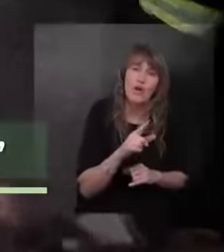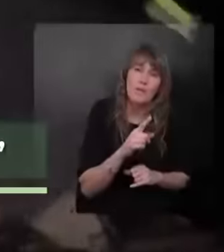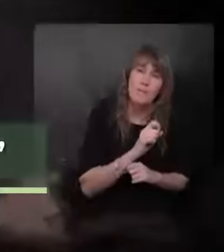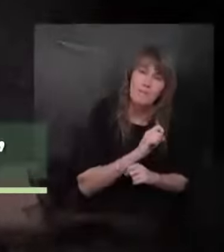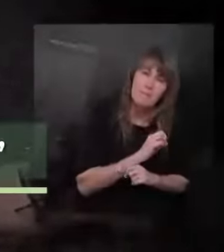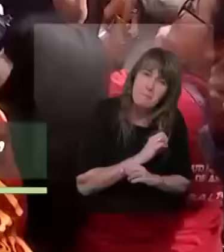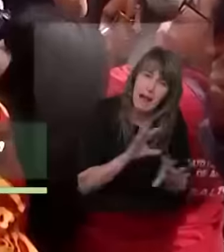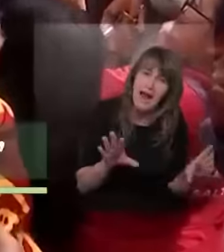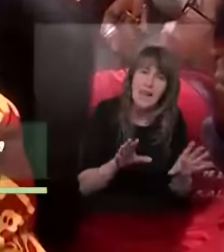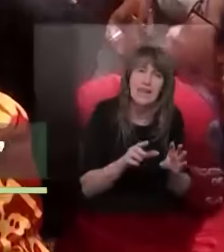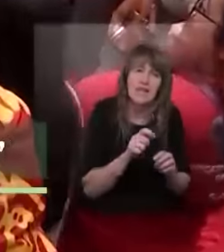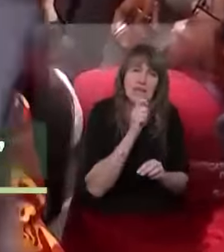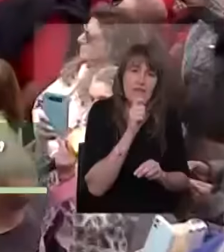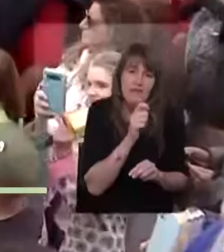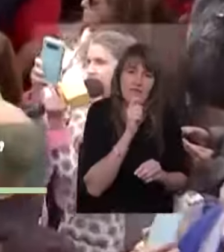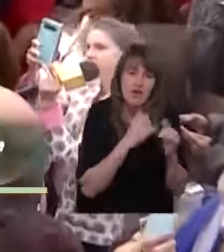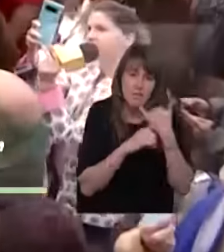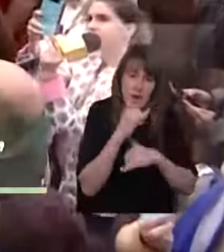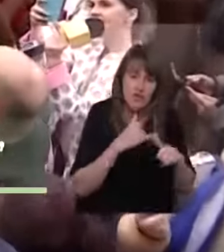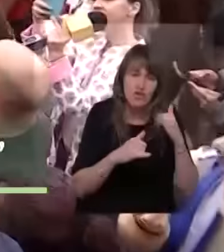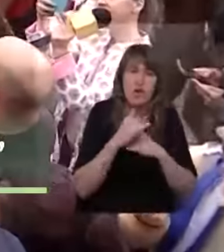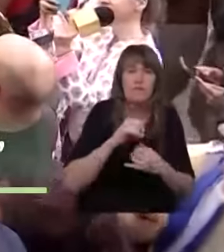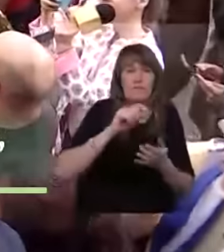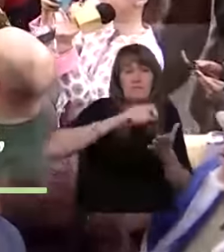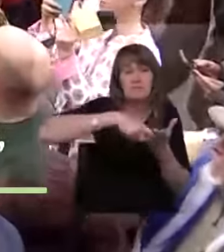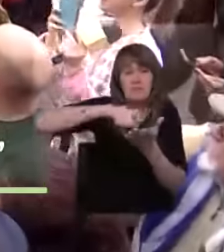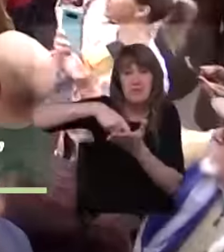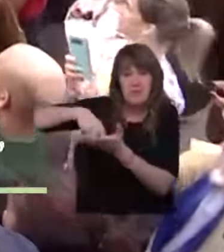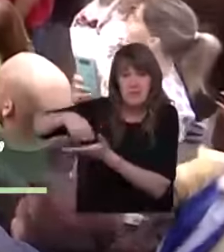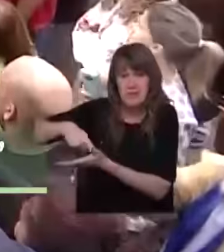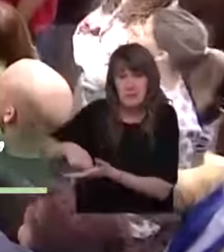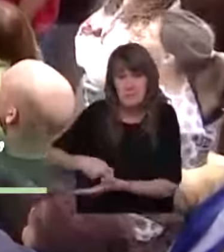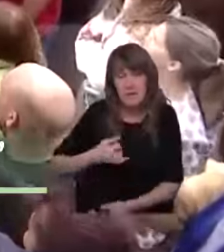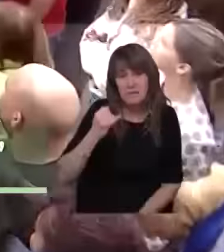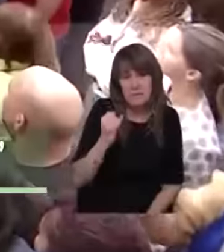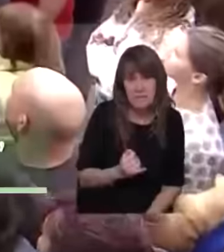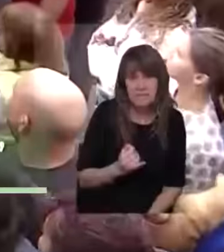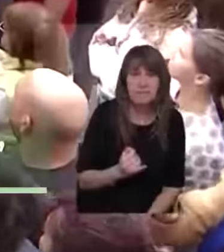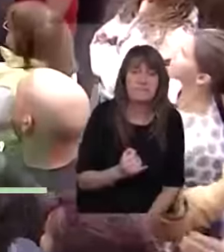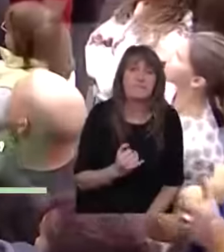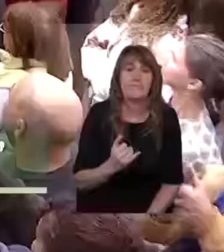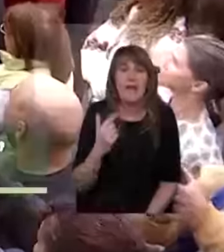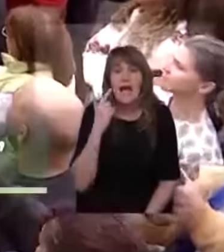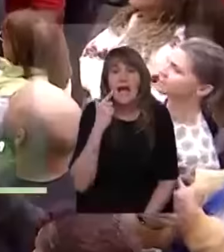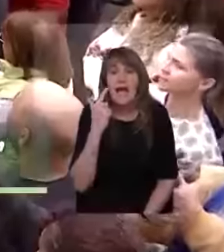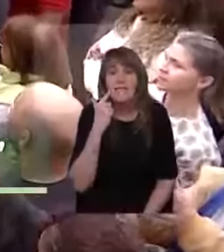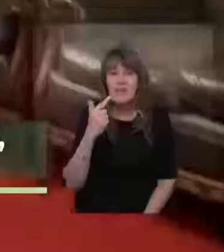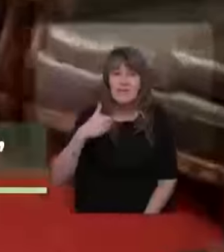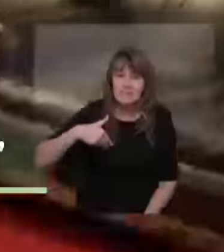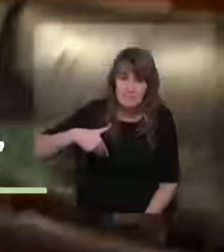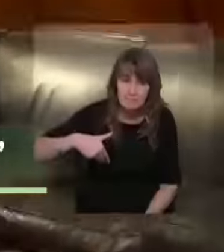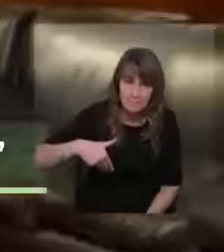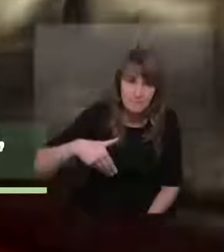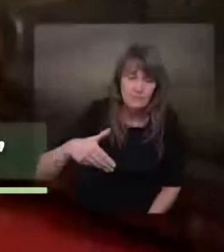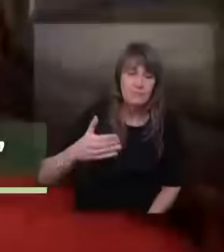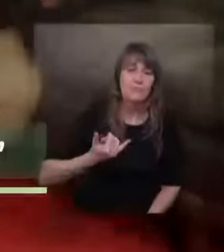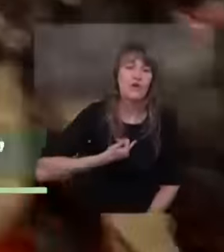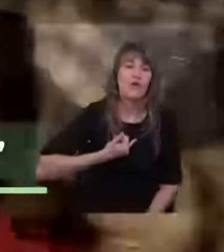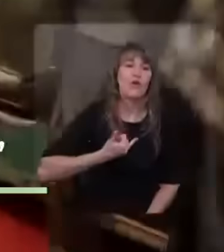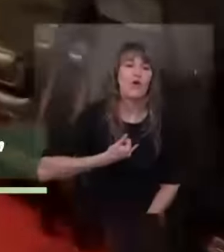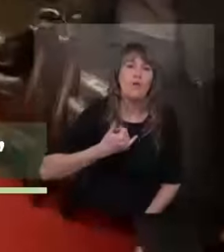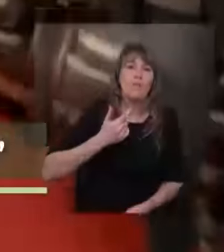desinformación logró las firmas veremos ahora cómo transcurre el tema en los votos